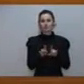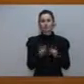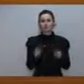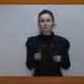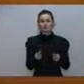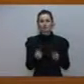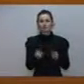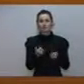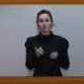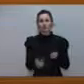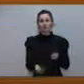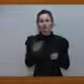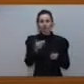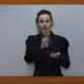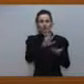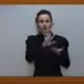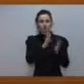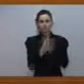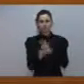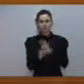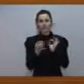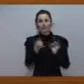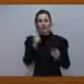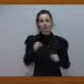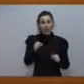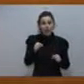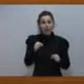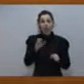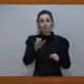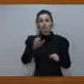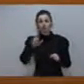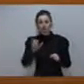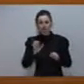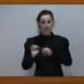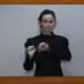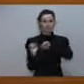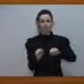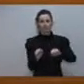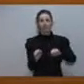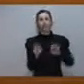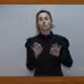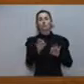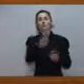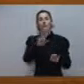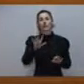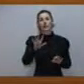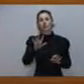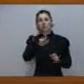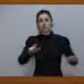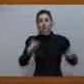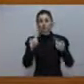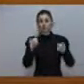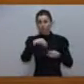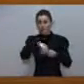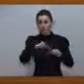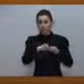gran e importante variación. La amenaza del ERE que rechazamos los 45 diputados de la Junta